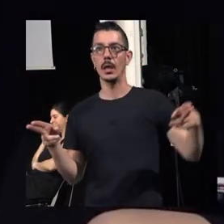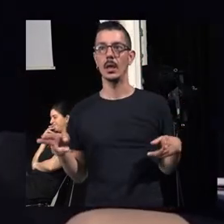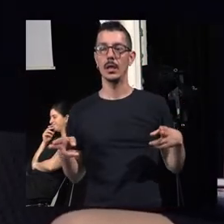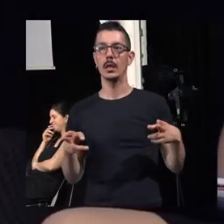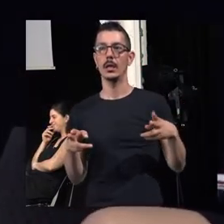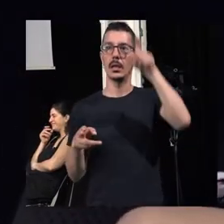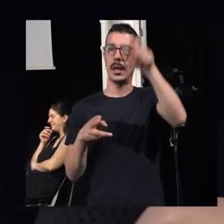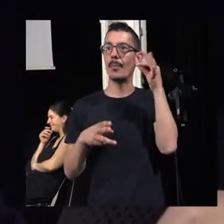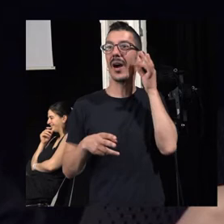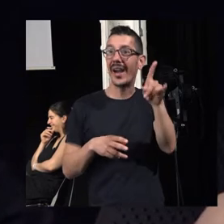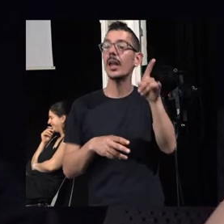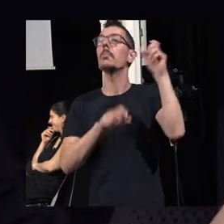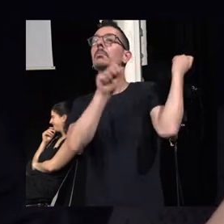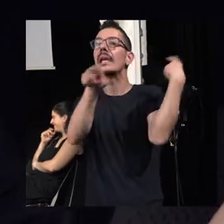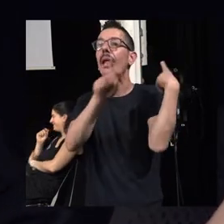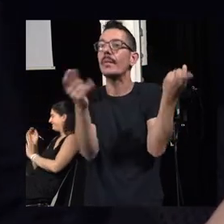Gracias.